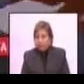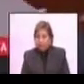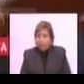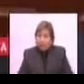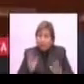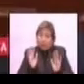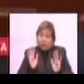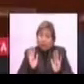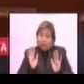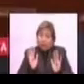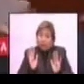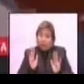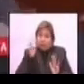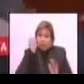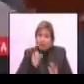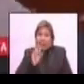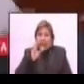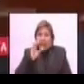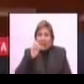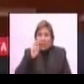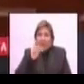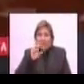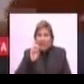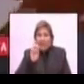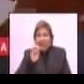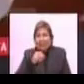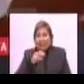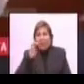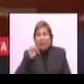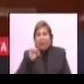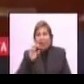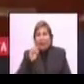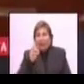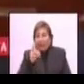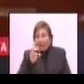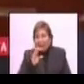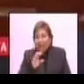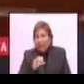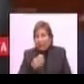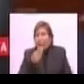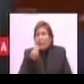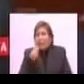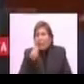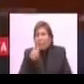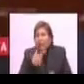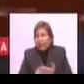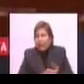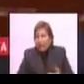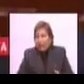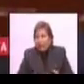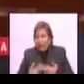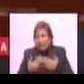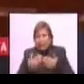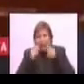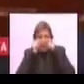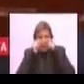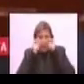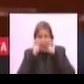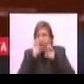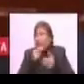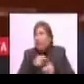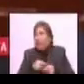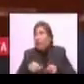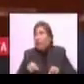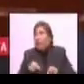Bueno, entonces censuren al CONARE, censuren al MOVADEF. Pero ¿por qué pretenden endilgarle al